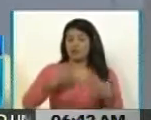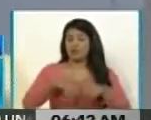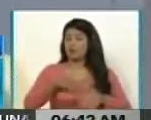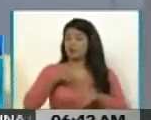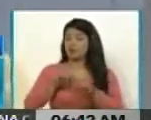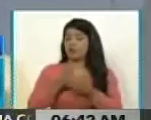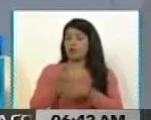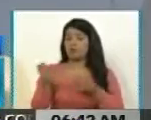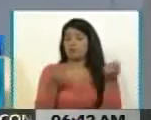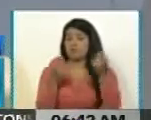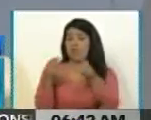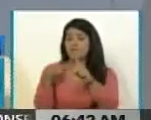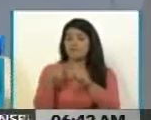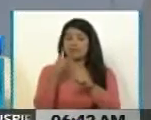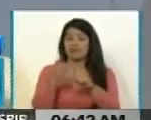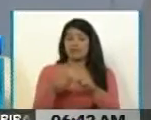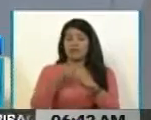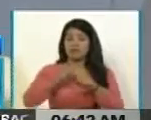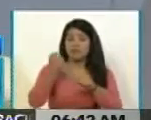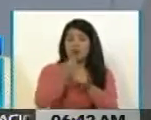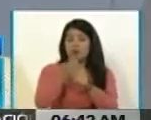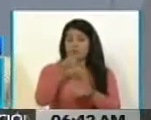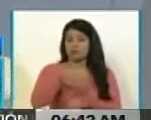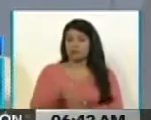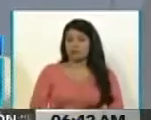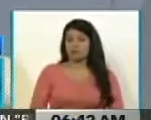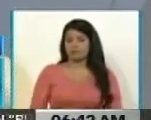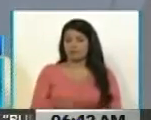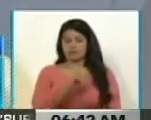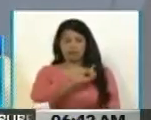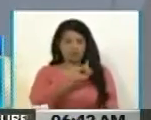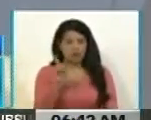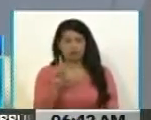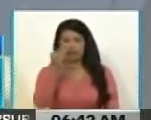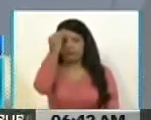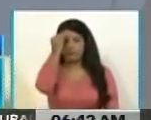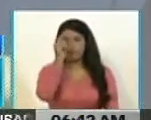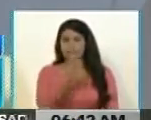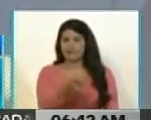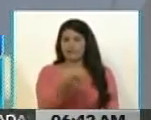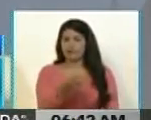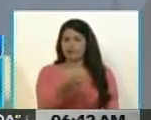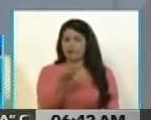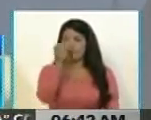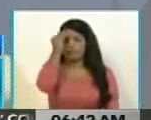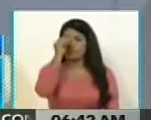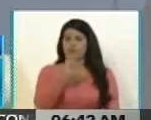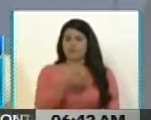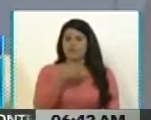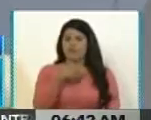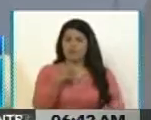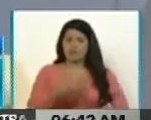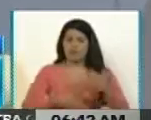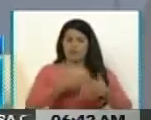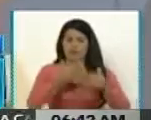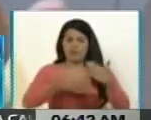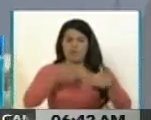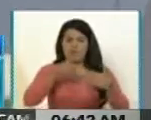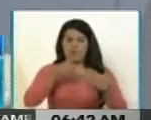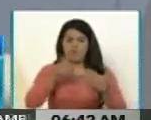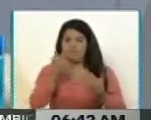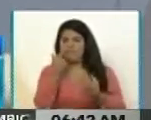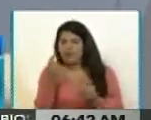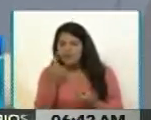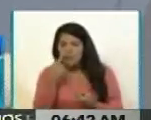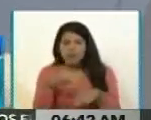medio hacer el parapeto que están produciendo aquí. Claro. No, yo creo que eso hay que darle espacio a todas las experiencias